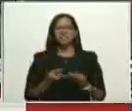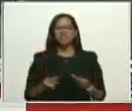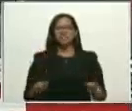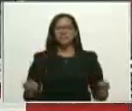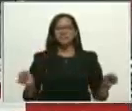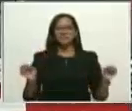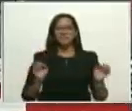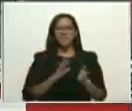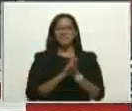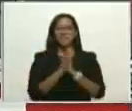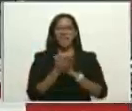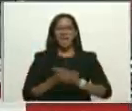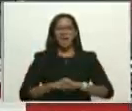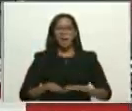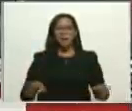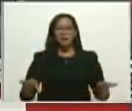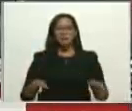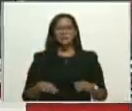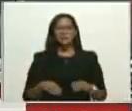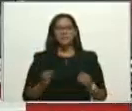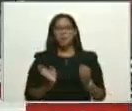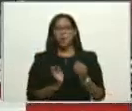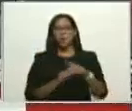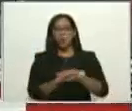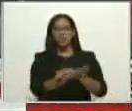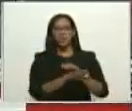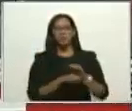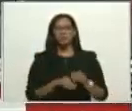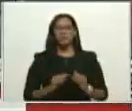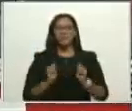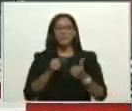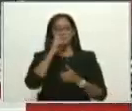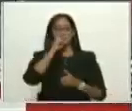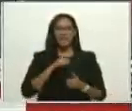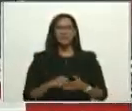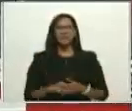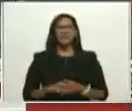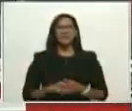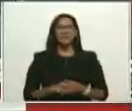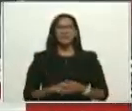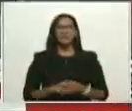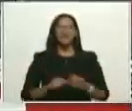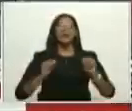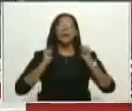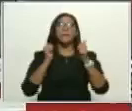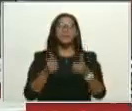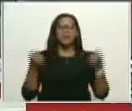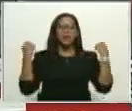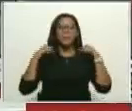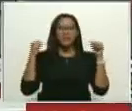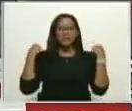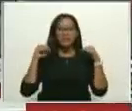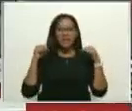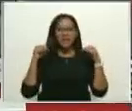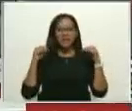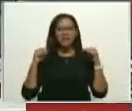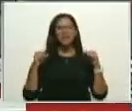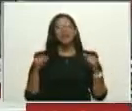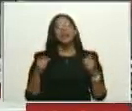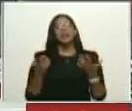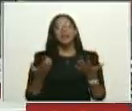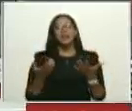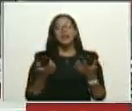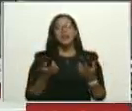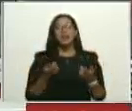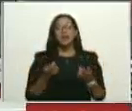se les acabó. Y lo escondieron, arrancando el año, para empezar a ensayar la táctica del